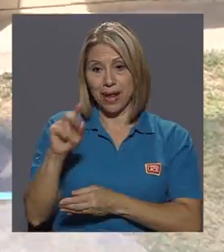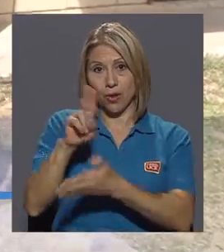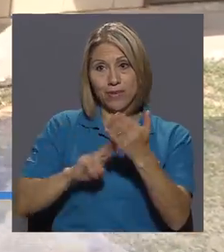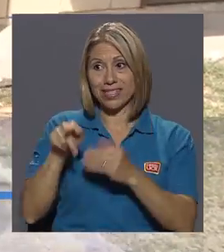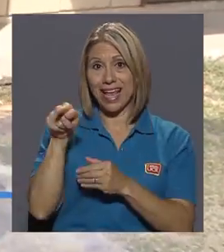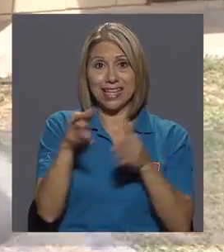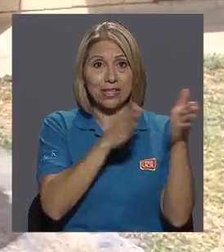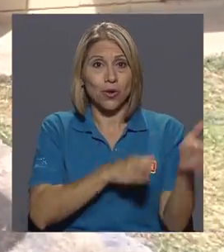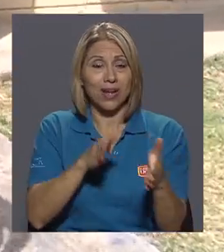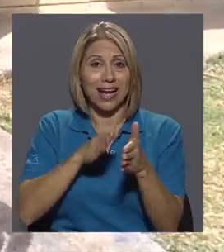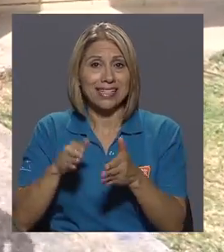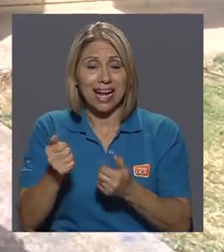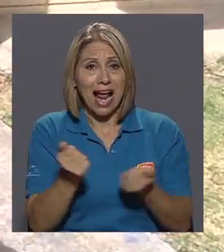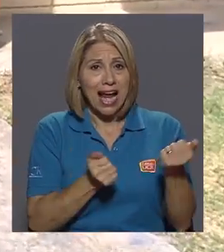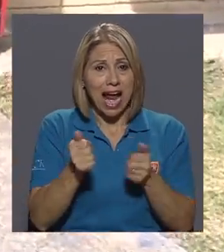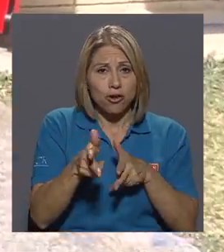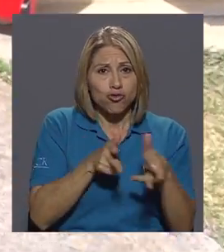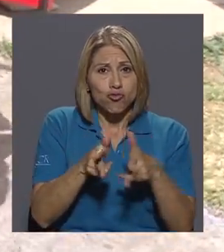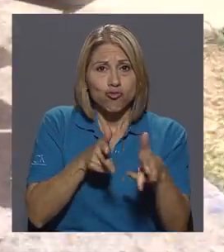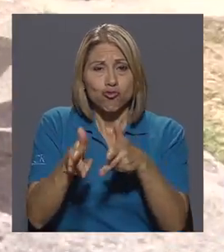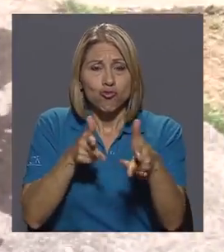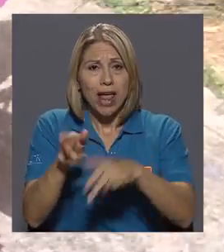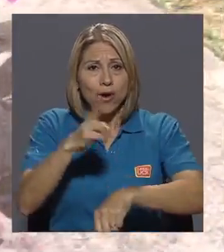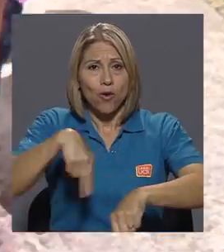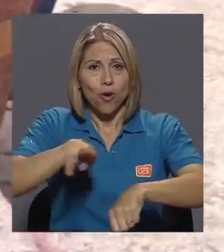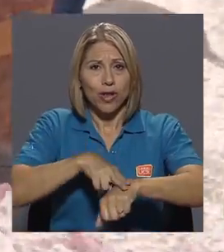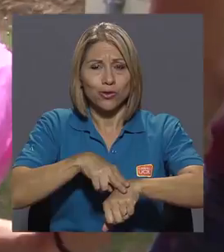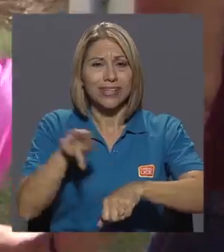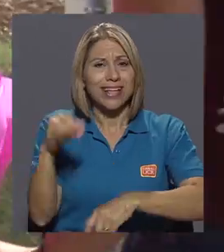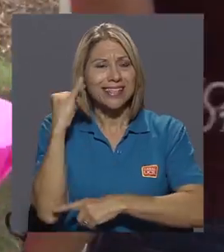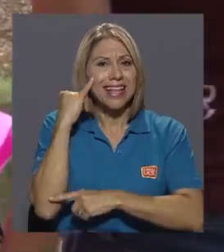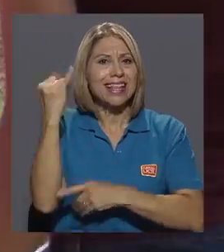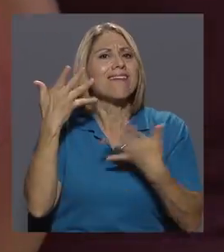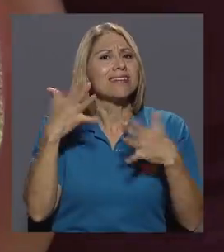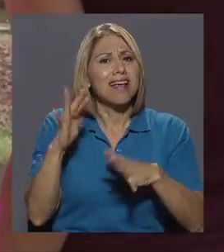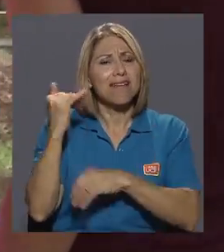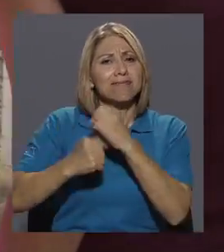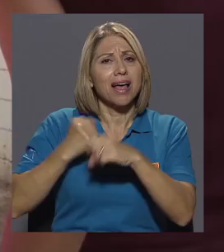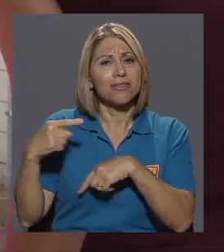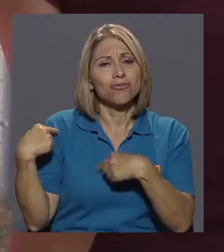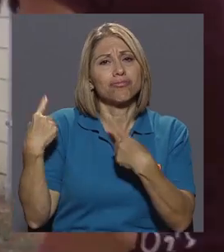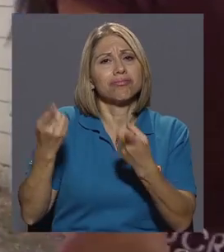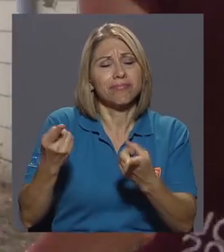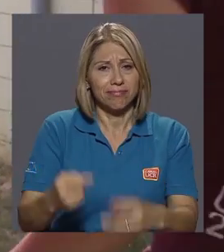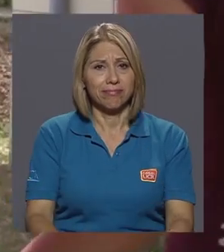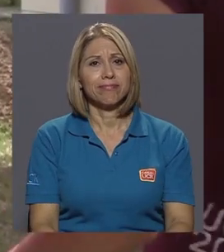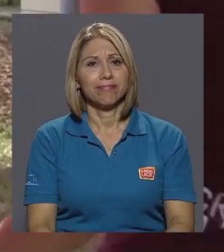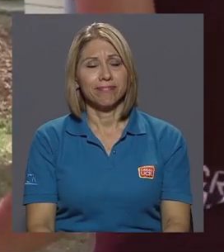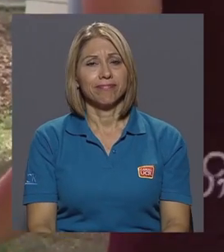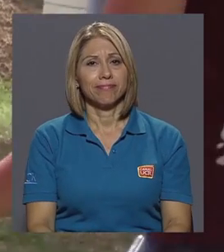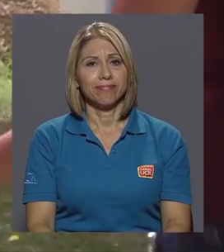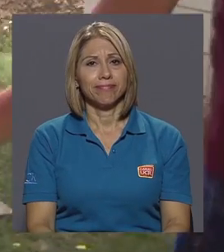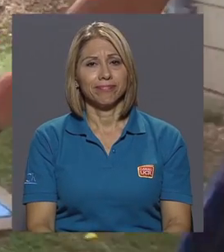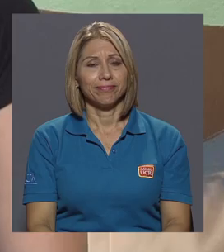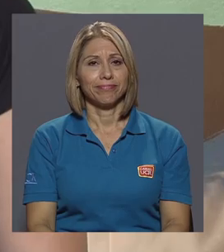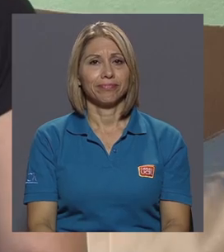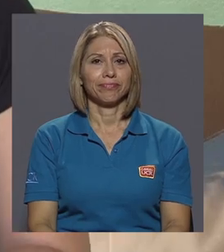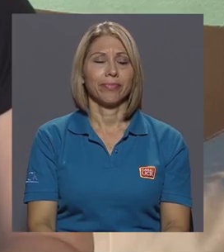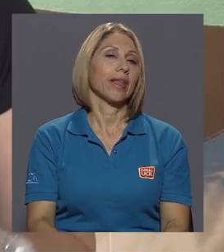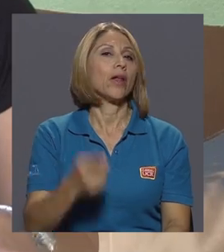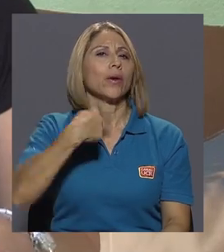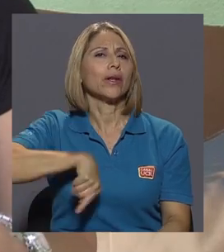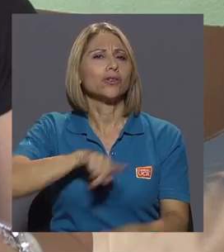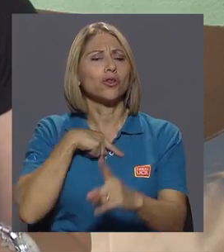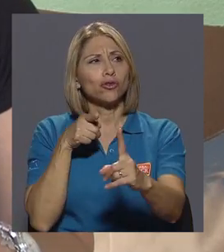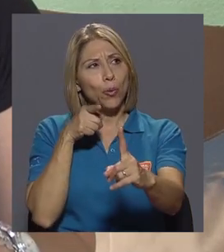organización de la carrera de carros ecológicos una iniciativa que tiene ya varios años de realizarse lo que